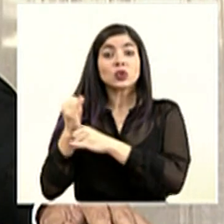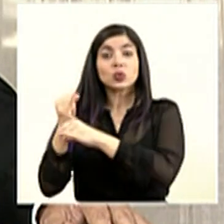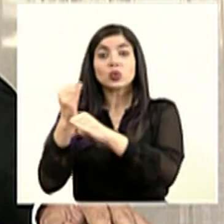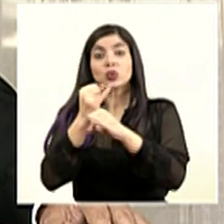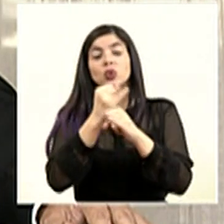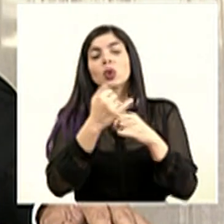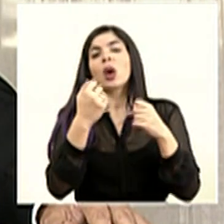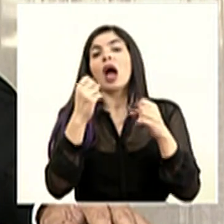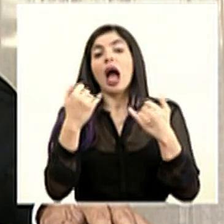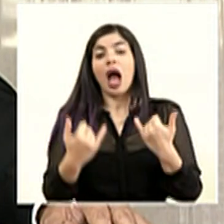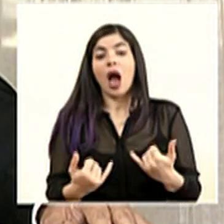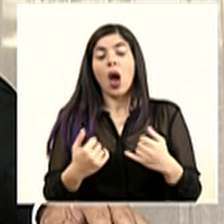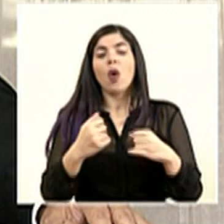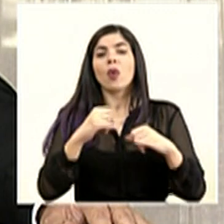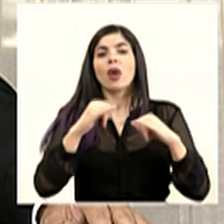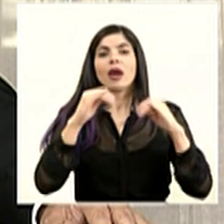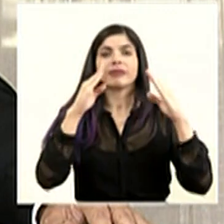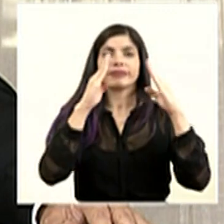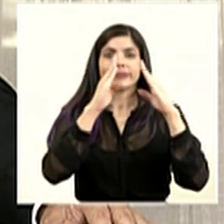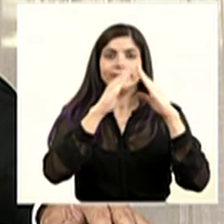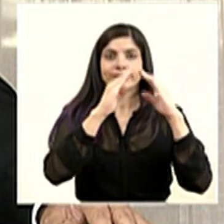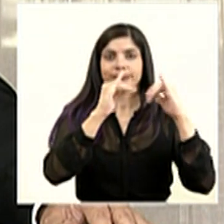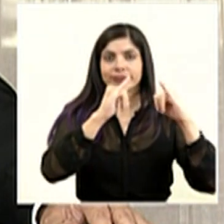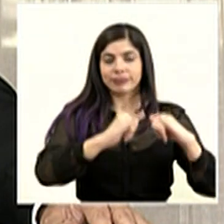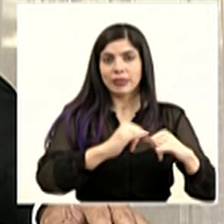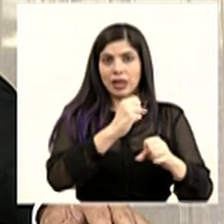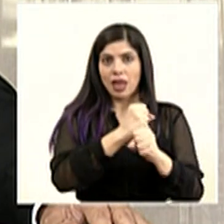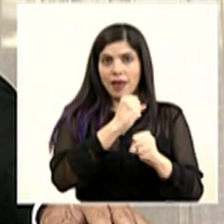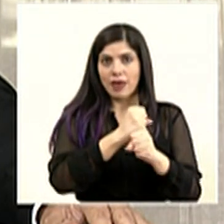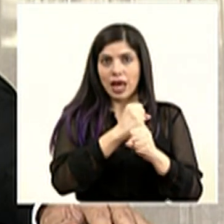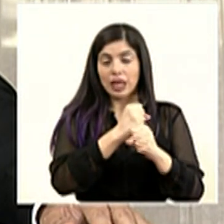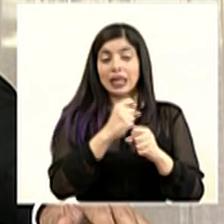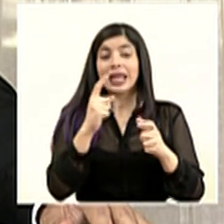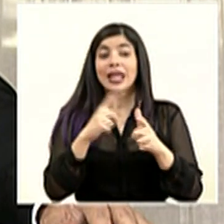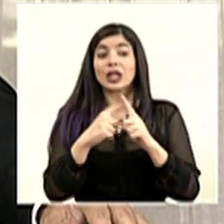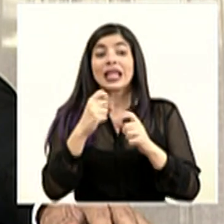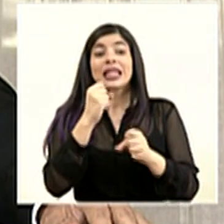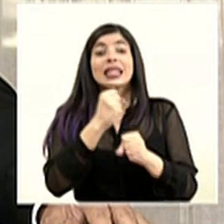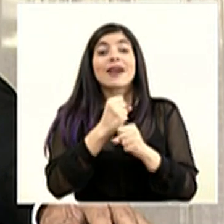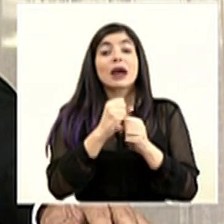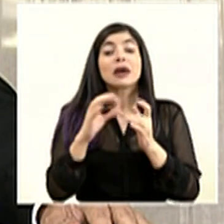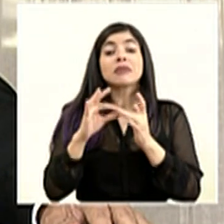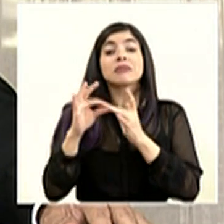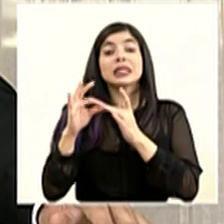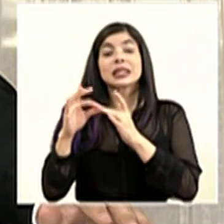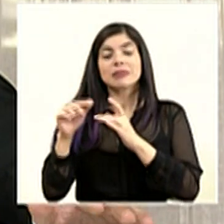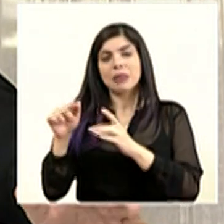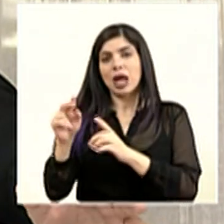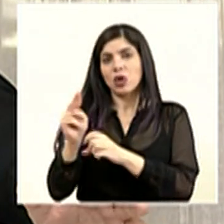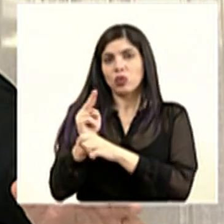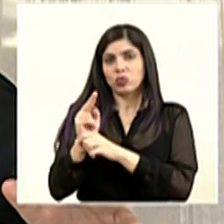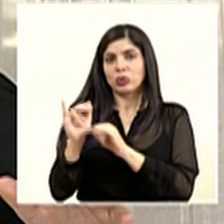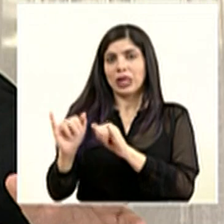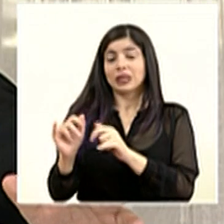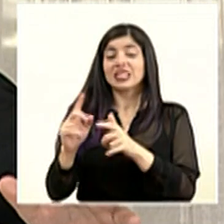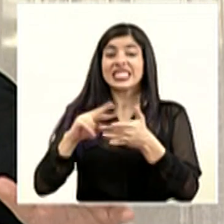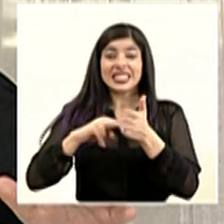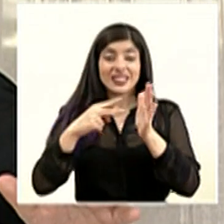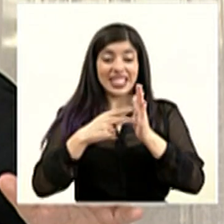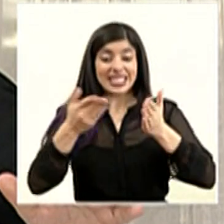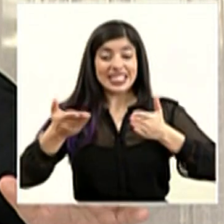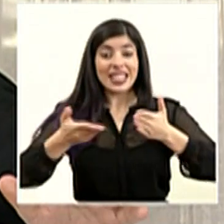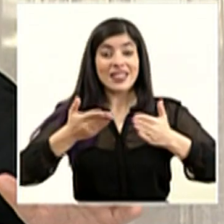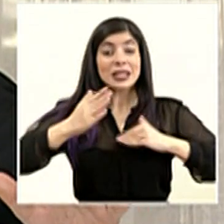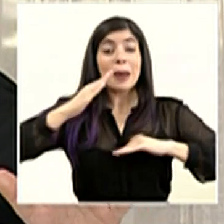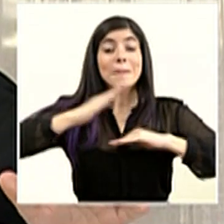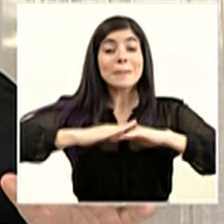haciendo trabajo virtual y los trabajos esenciales se mantienen desde ese punto de vista. Entonces podríamos decir que el servicio